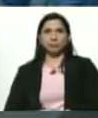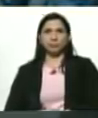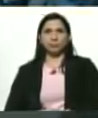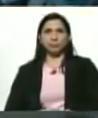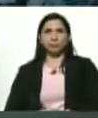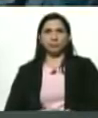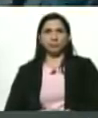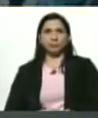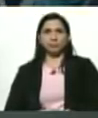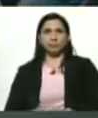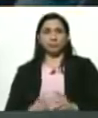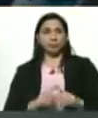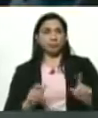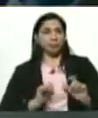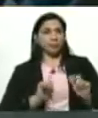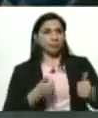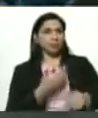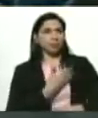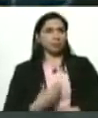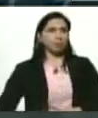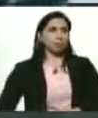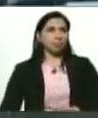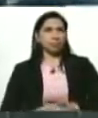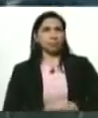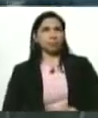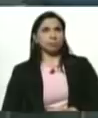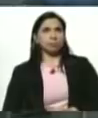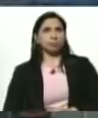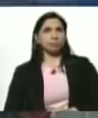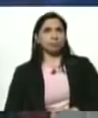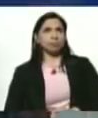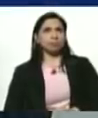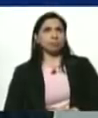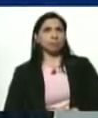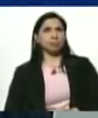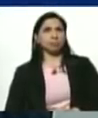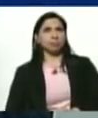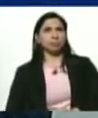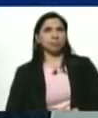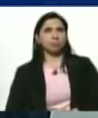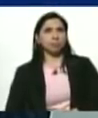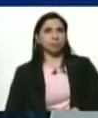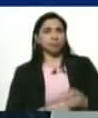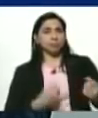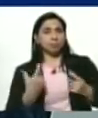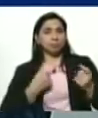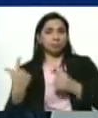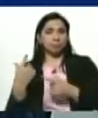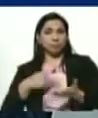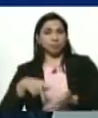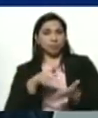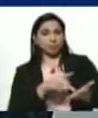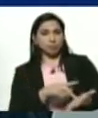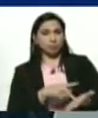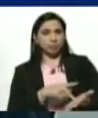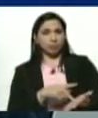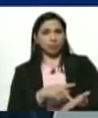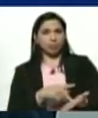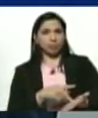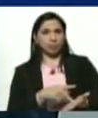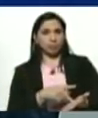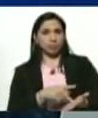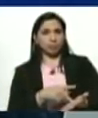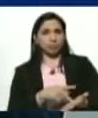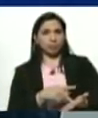para iniciar presidente una o una distribución a participación y un flujo de